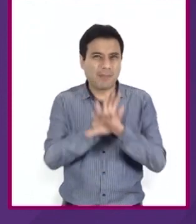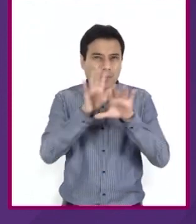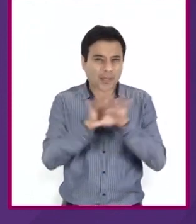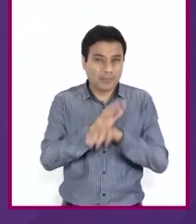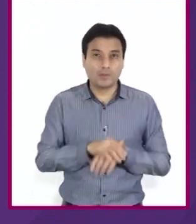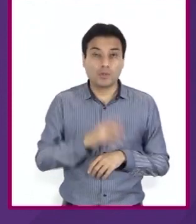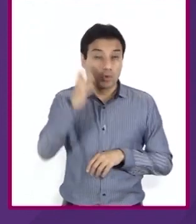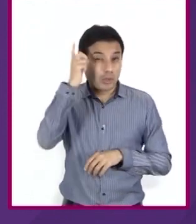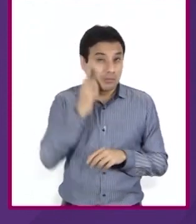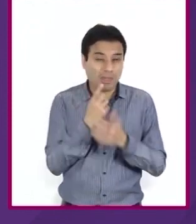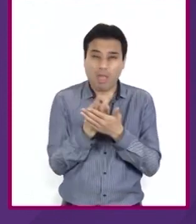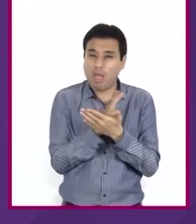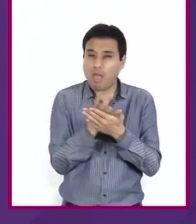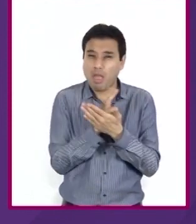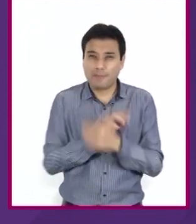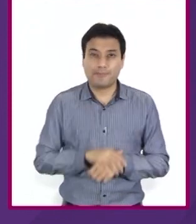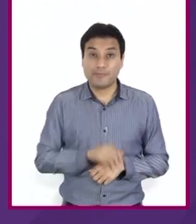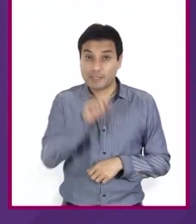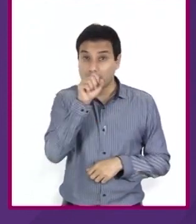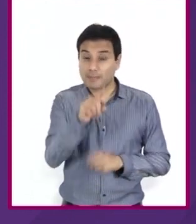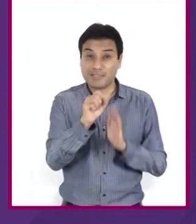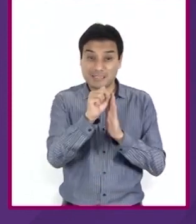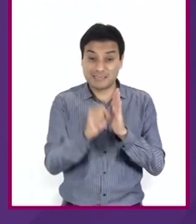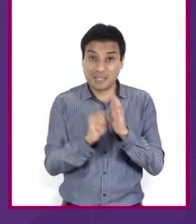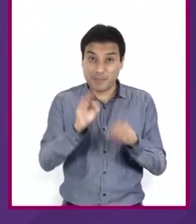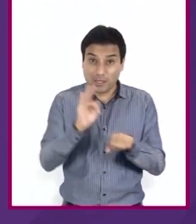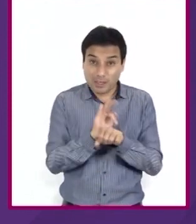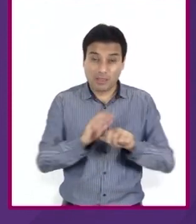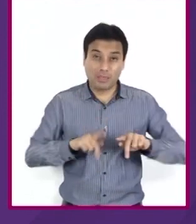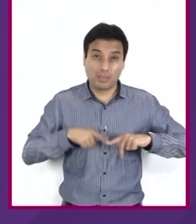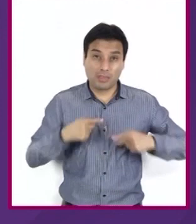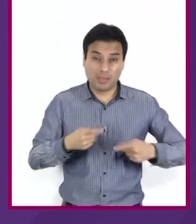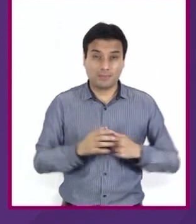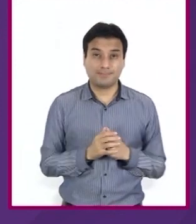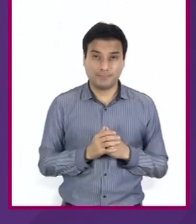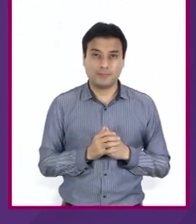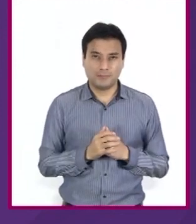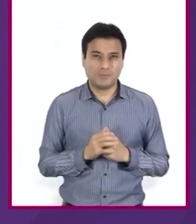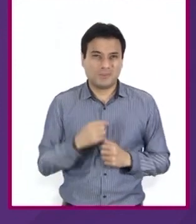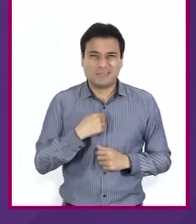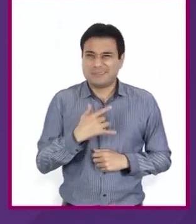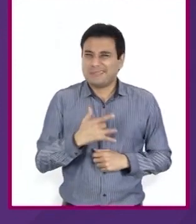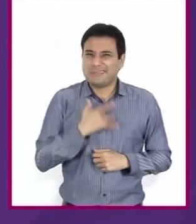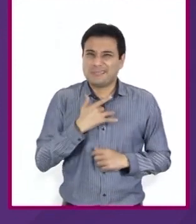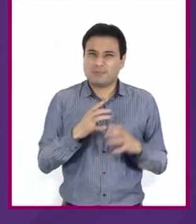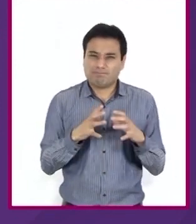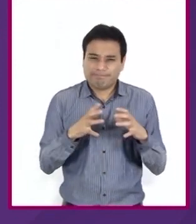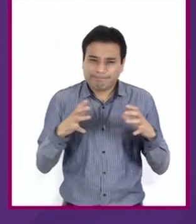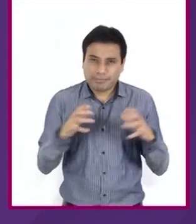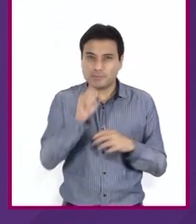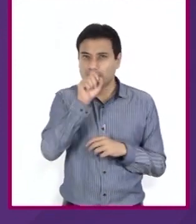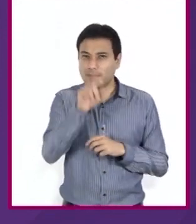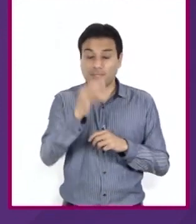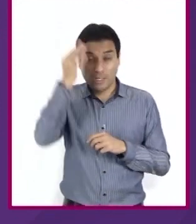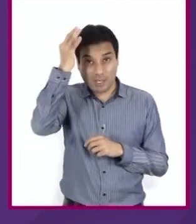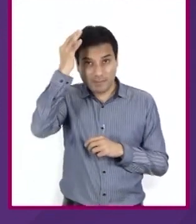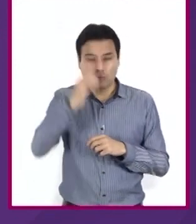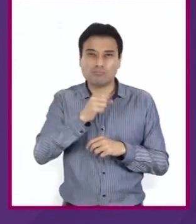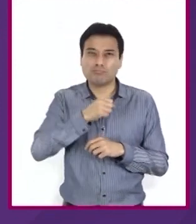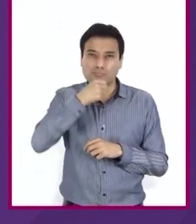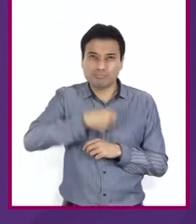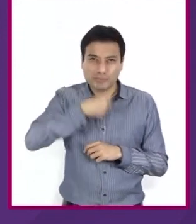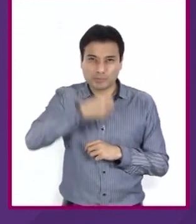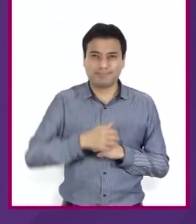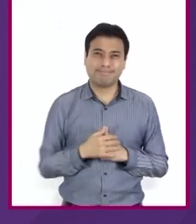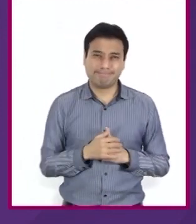para dormir, sistema inmunológico débil, hinchazón, envejecimiento prematuro del cabello, uñas